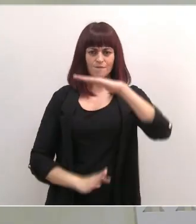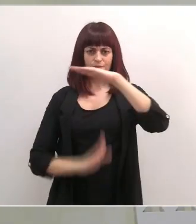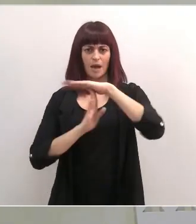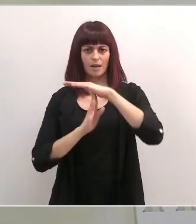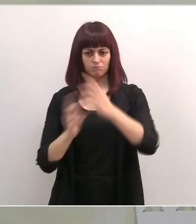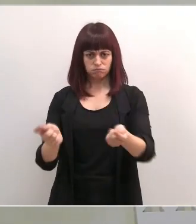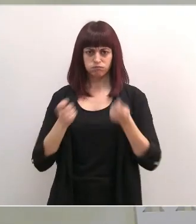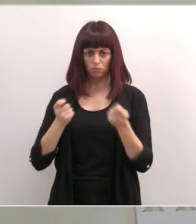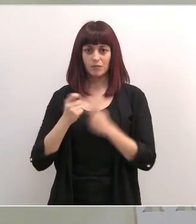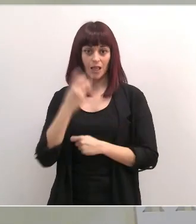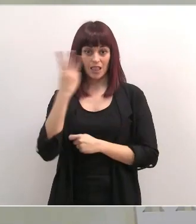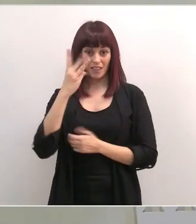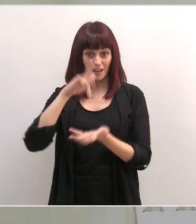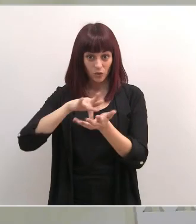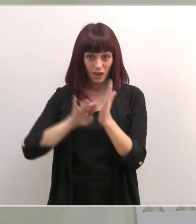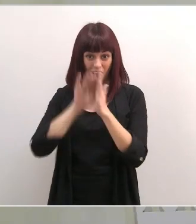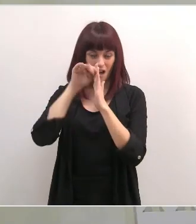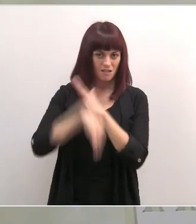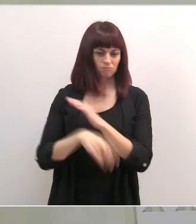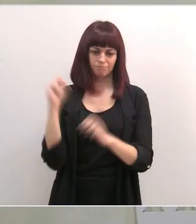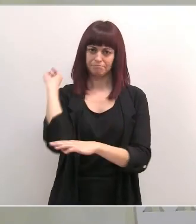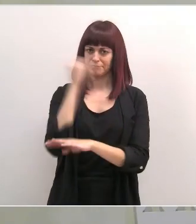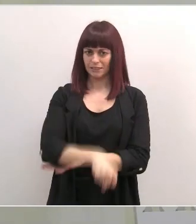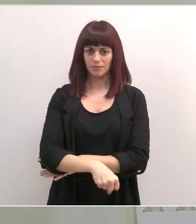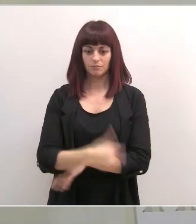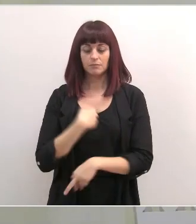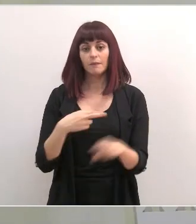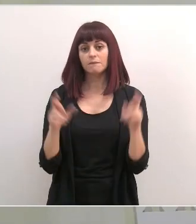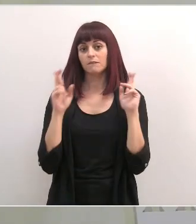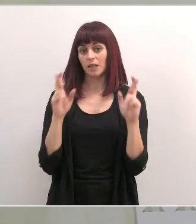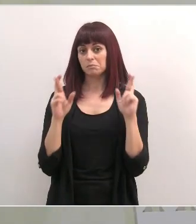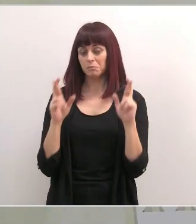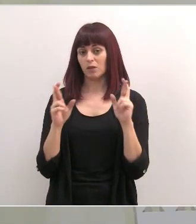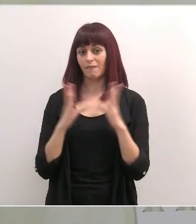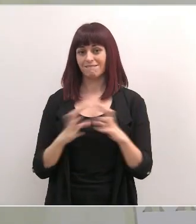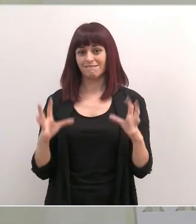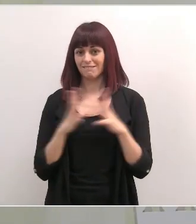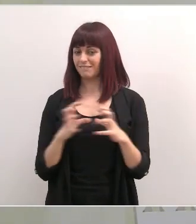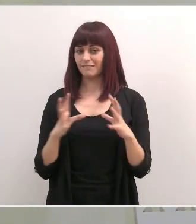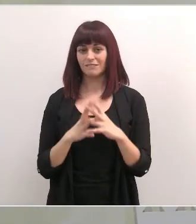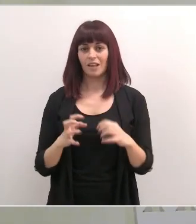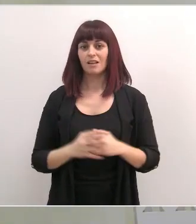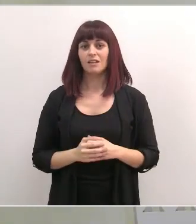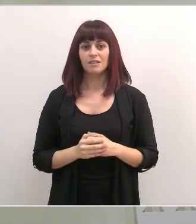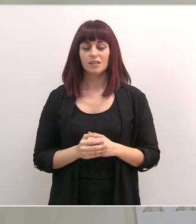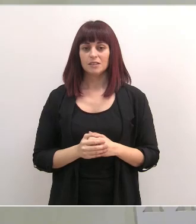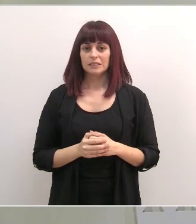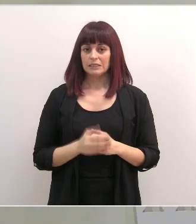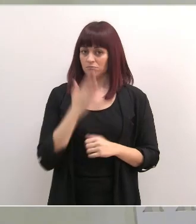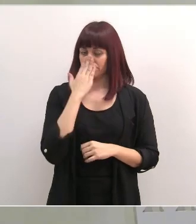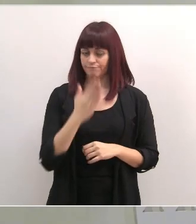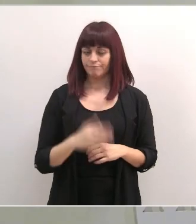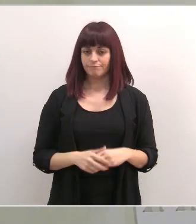y vencer esta tercera oleada pandémica. Es lo que espero y deseo con todo el corazón ahora mismo,